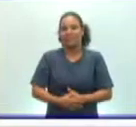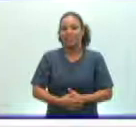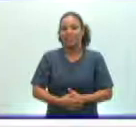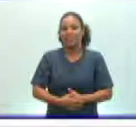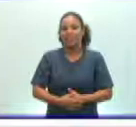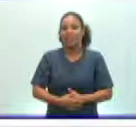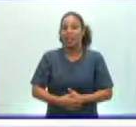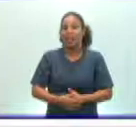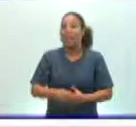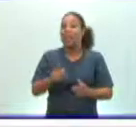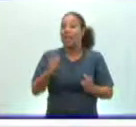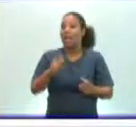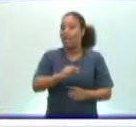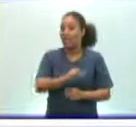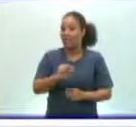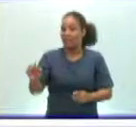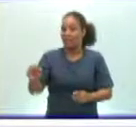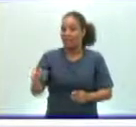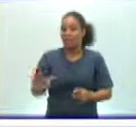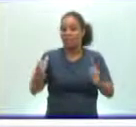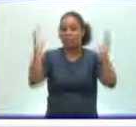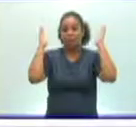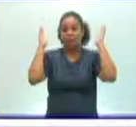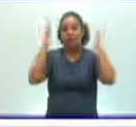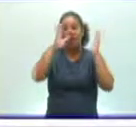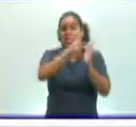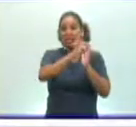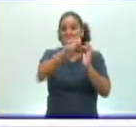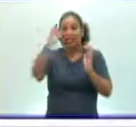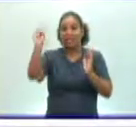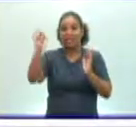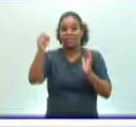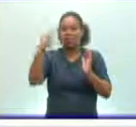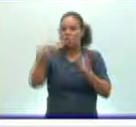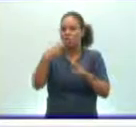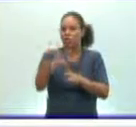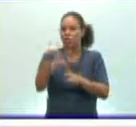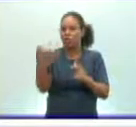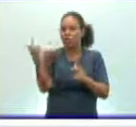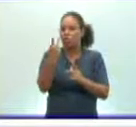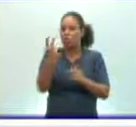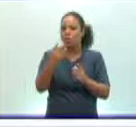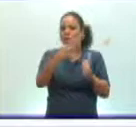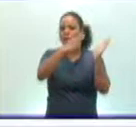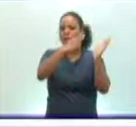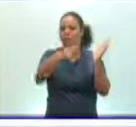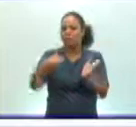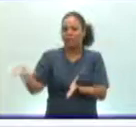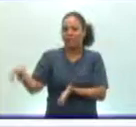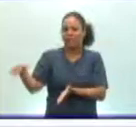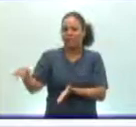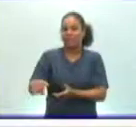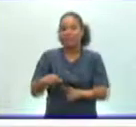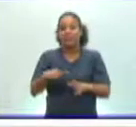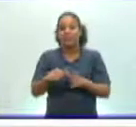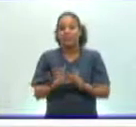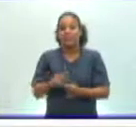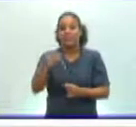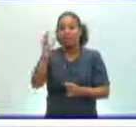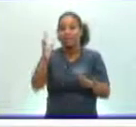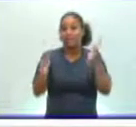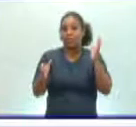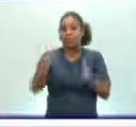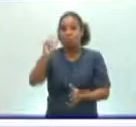Las rectas paralelas R y S son cortadas por dos secantes. Si el segmento OA mide